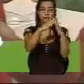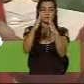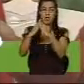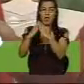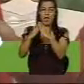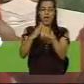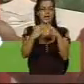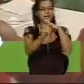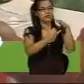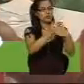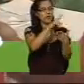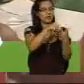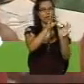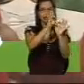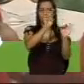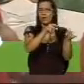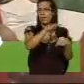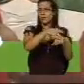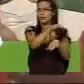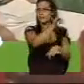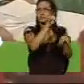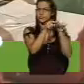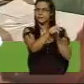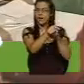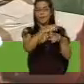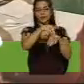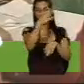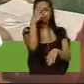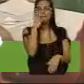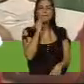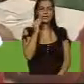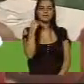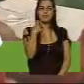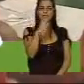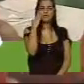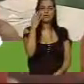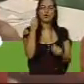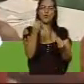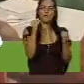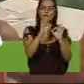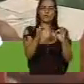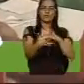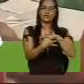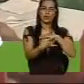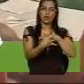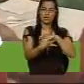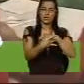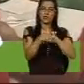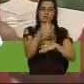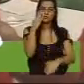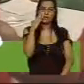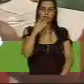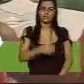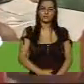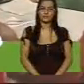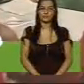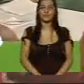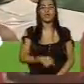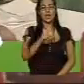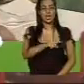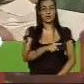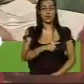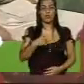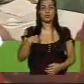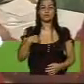Porque ya tenían la experiencia en el manejo de los dispositivos tecnológicos que se utilizaron para el censo y son los que se